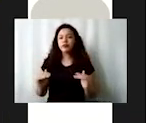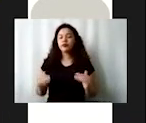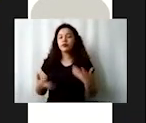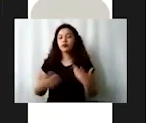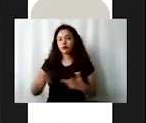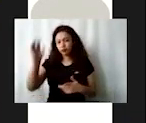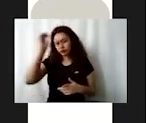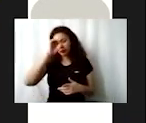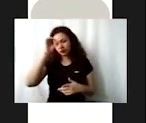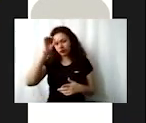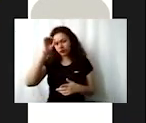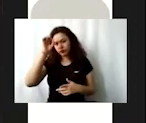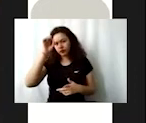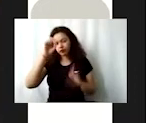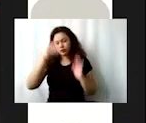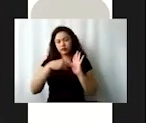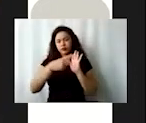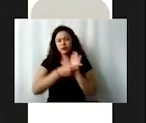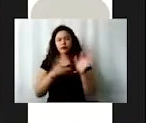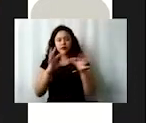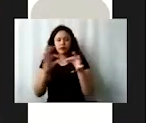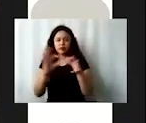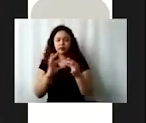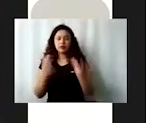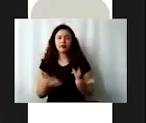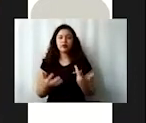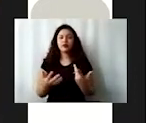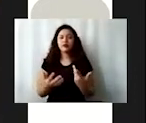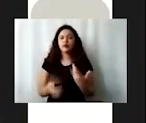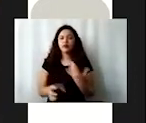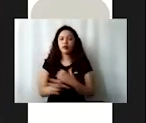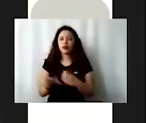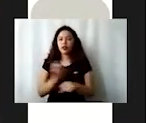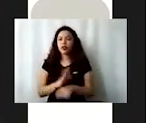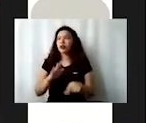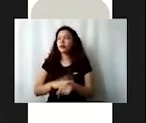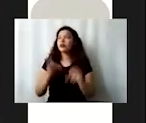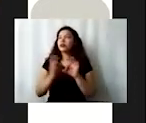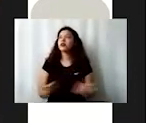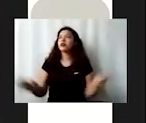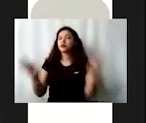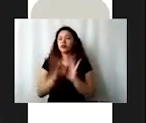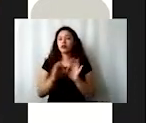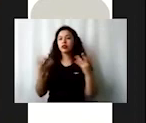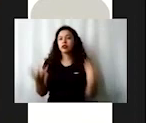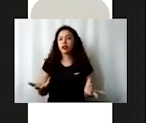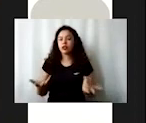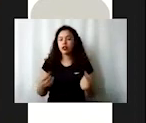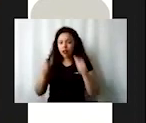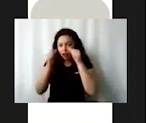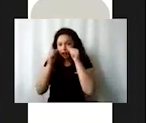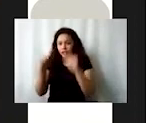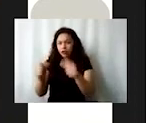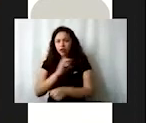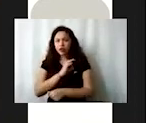los métodos, las principales cuestiones que se pueden atender